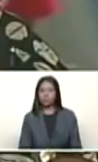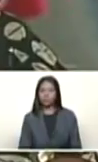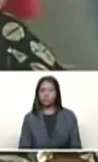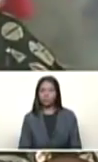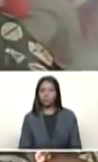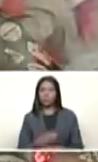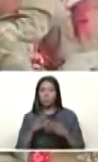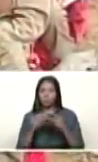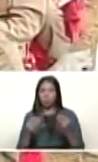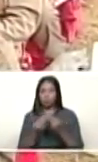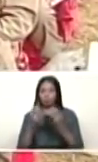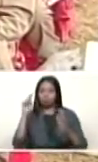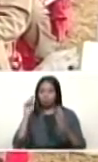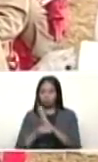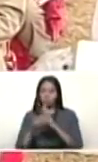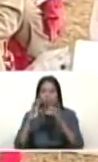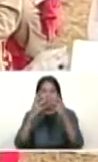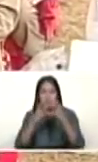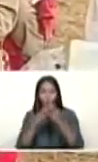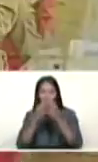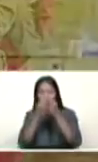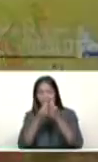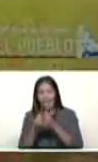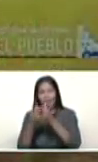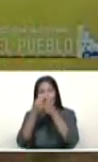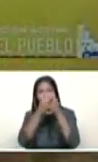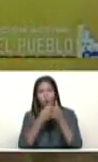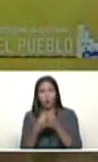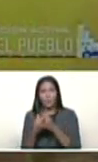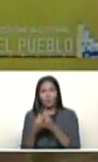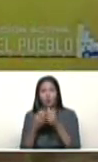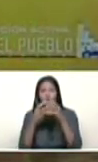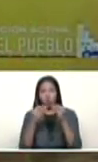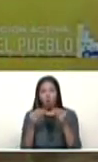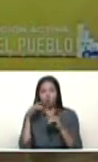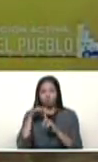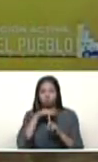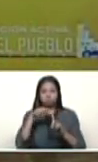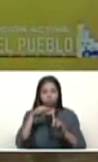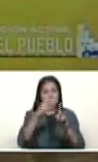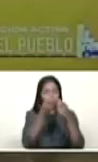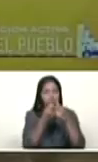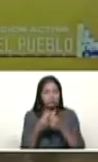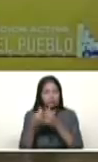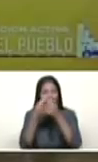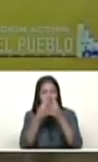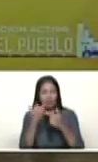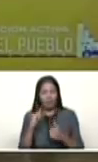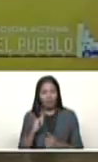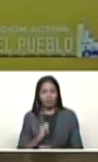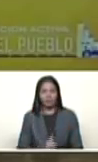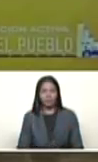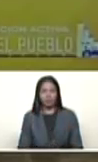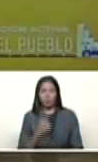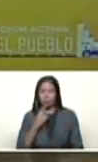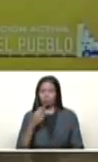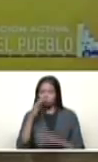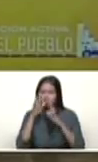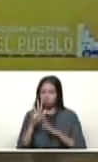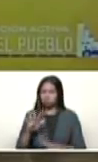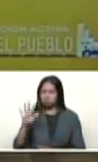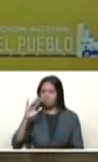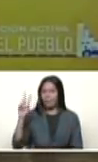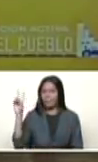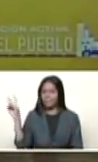con todo y el bloqueo económico, con todo y la persecución financiera, se lo digo al país, se lo